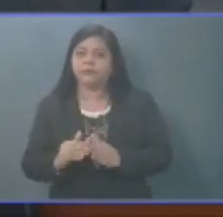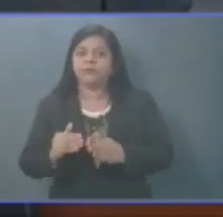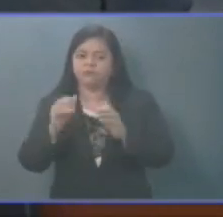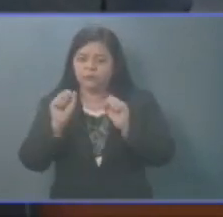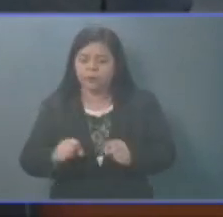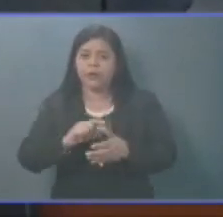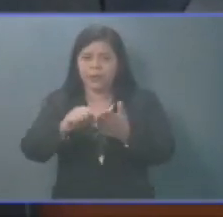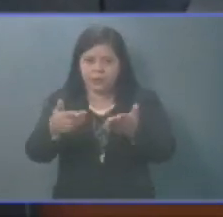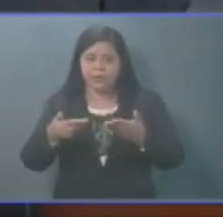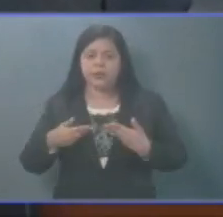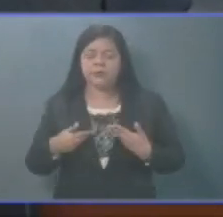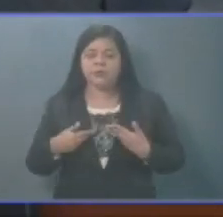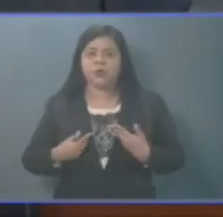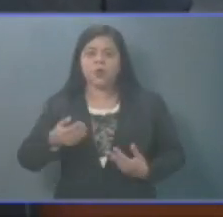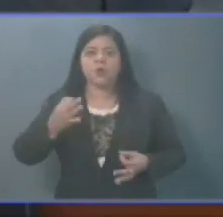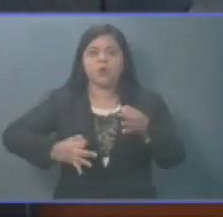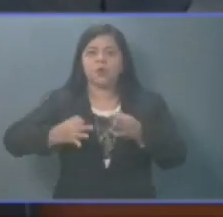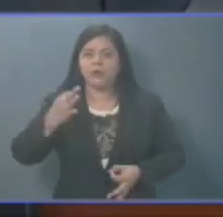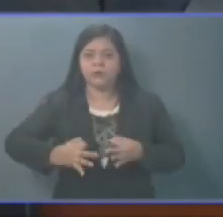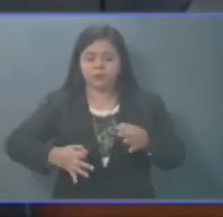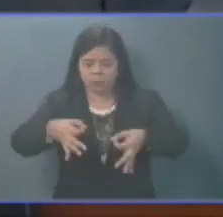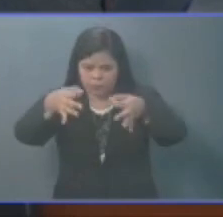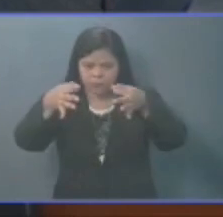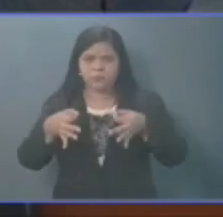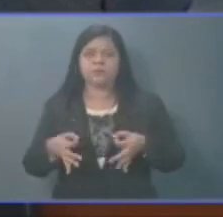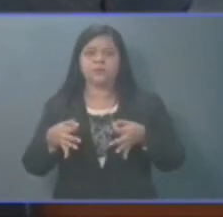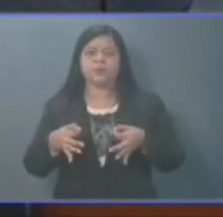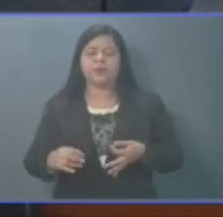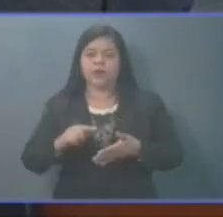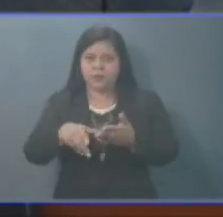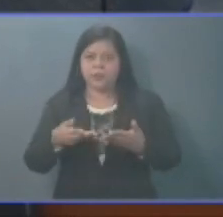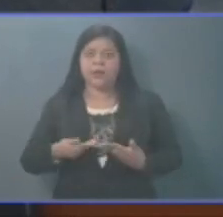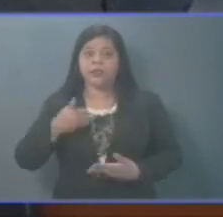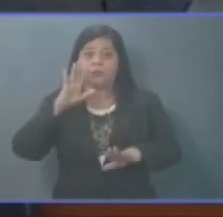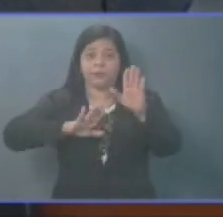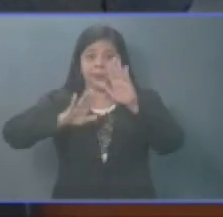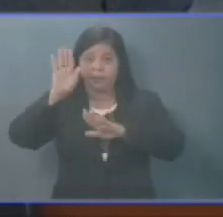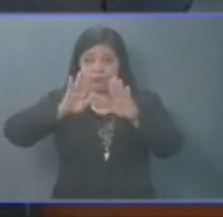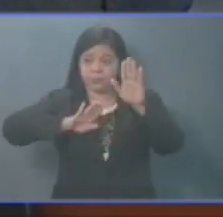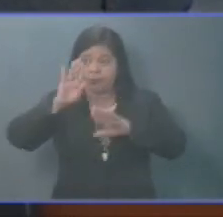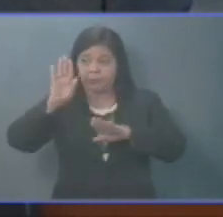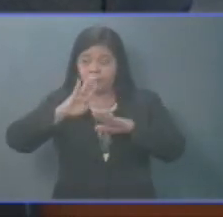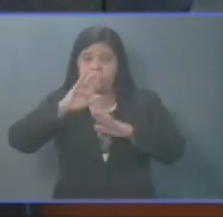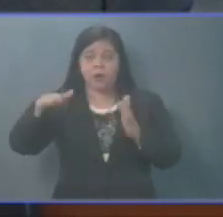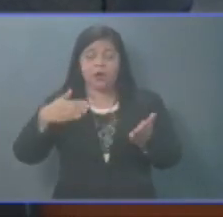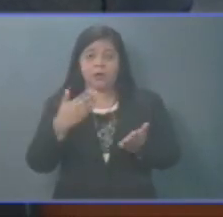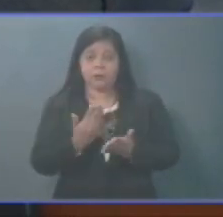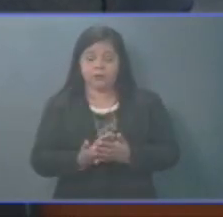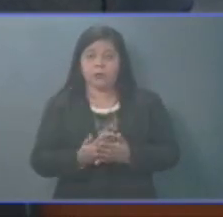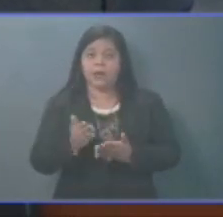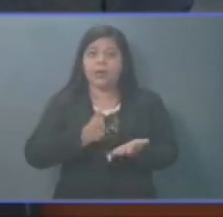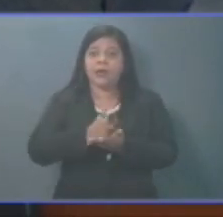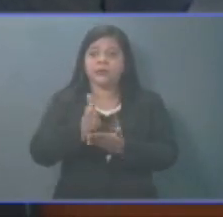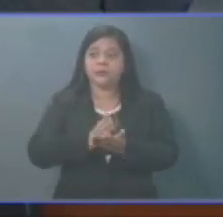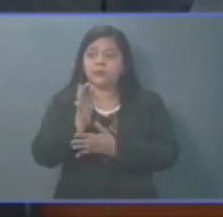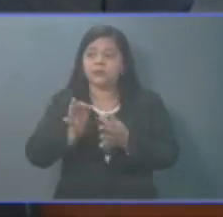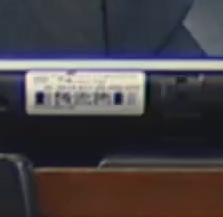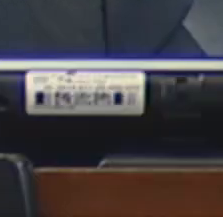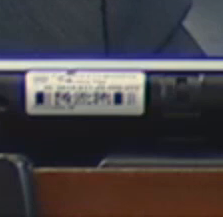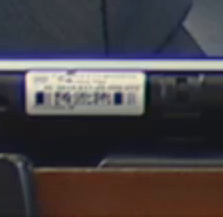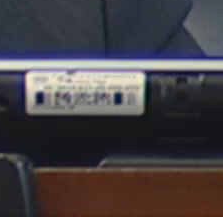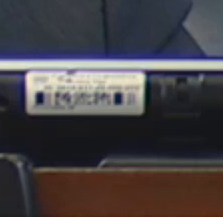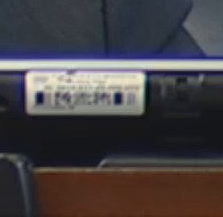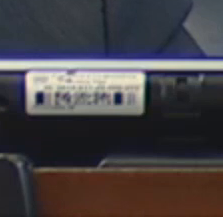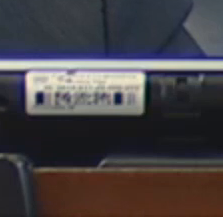efectivamente el derecho a un juicio imparcial y el derecho a participar en la administración de justicia. Estos